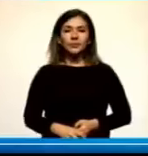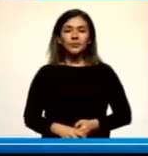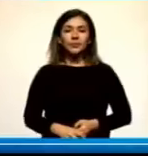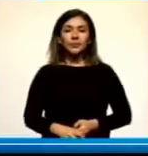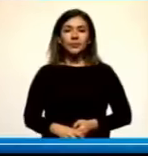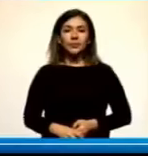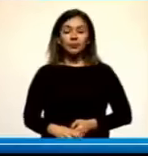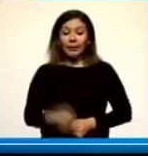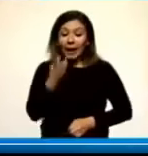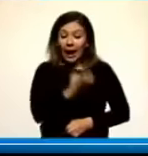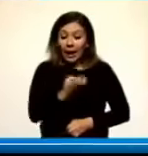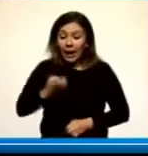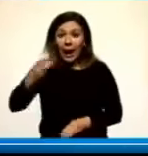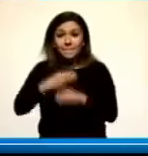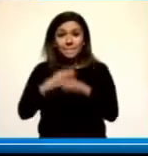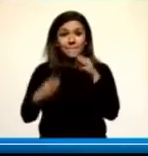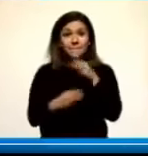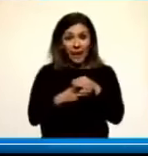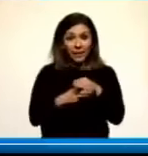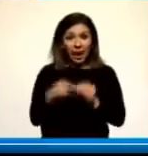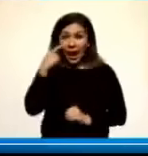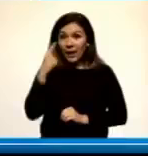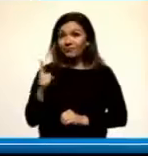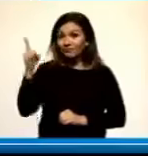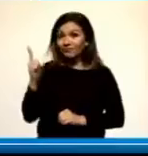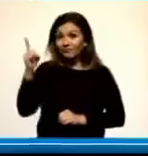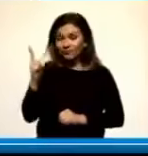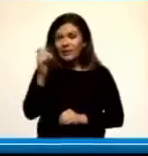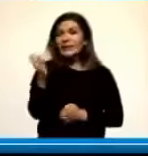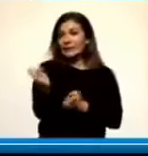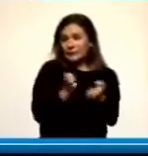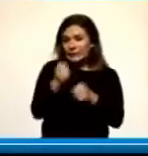Con estos materiales vamos a practicar.